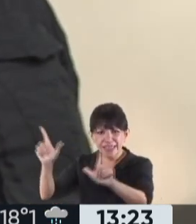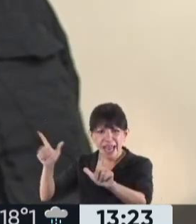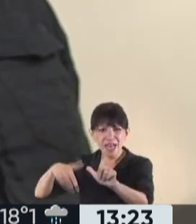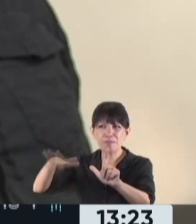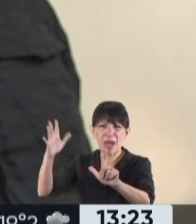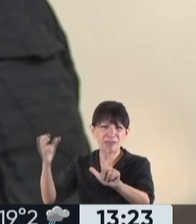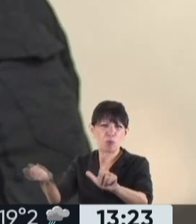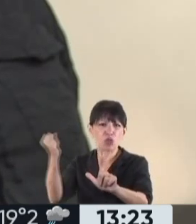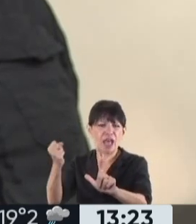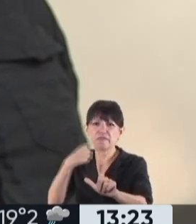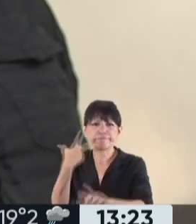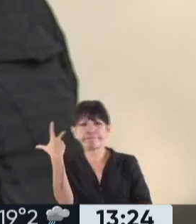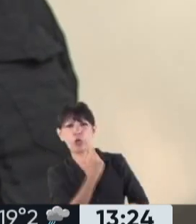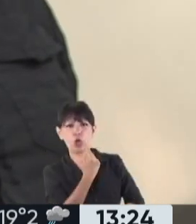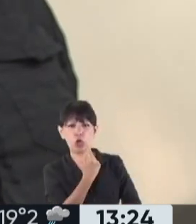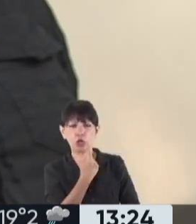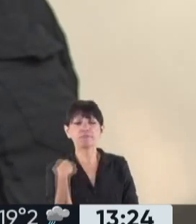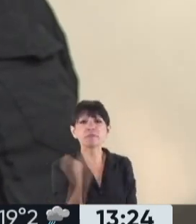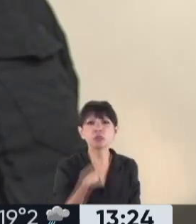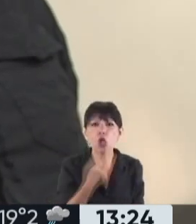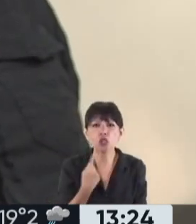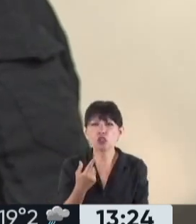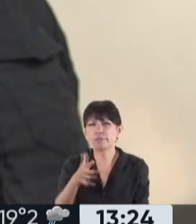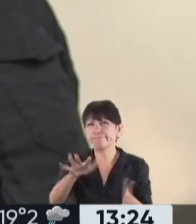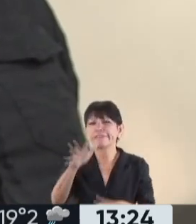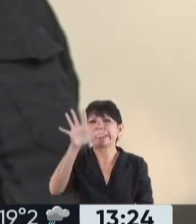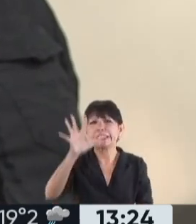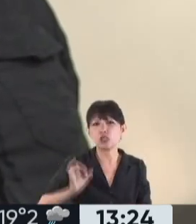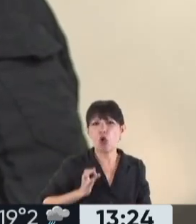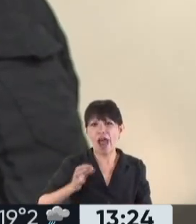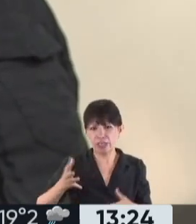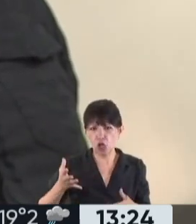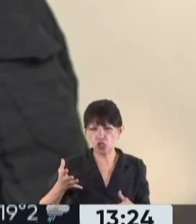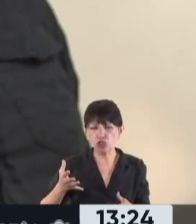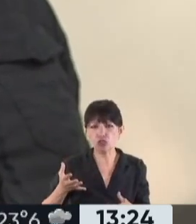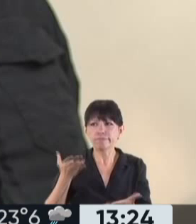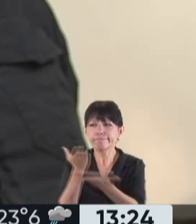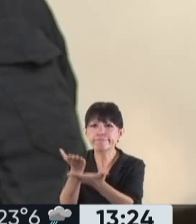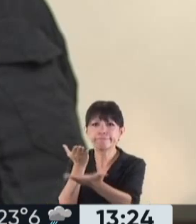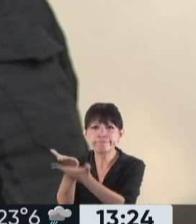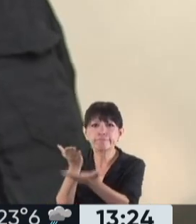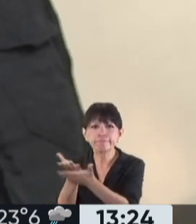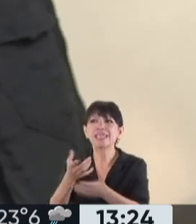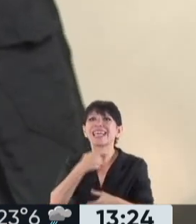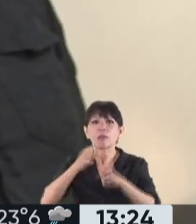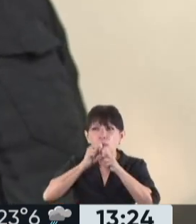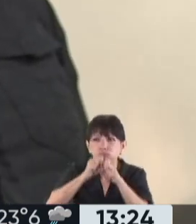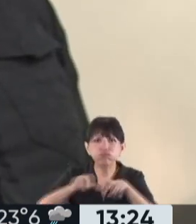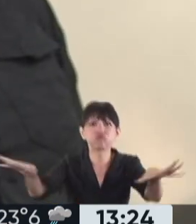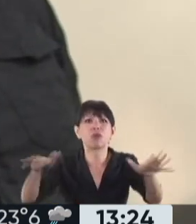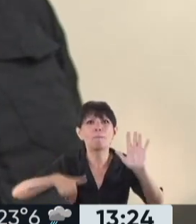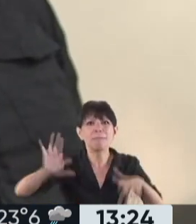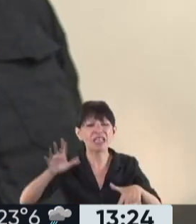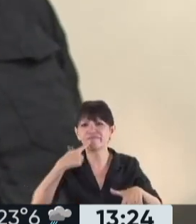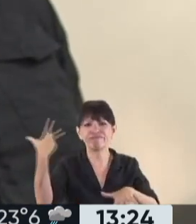implementación ya llevamos vamos a cumplir 5 años de no estar teniendo la posibilidad de tener mayor alcance y tener una